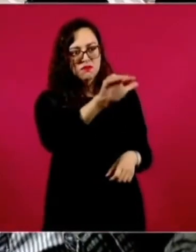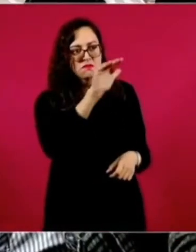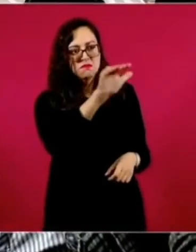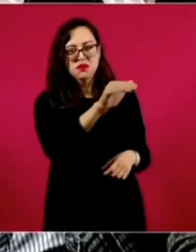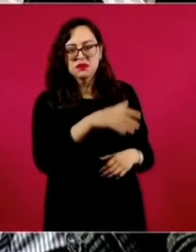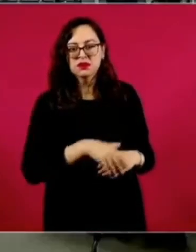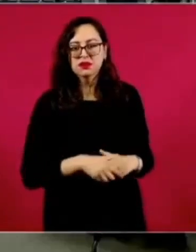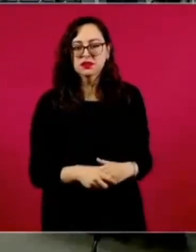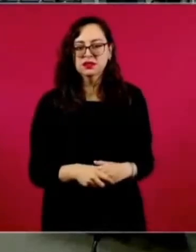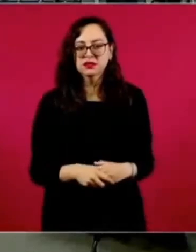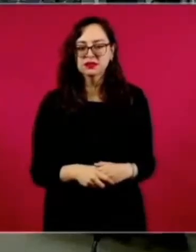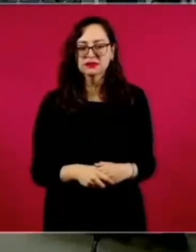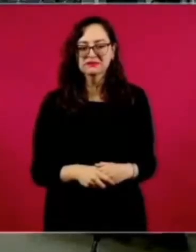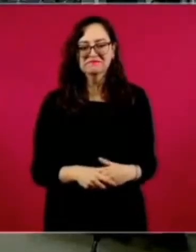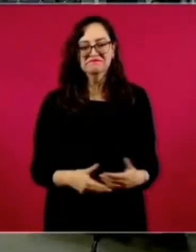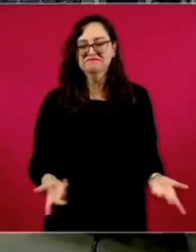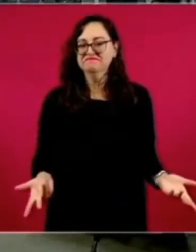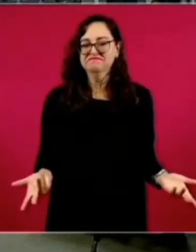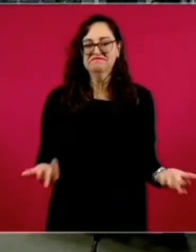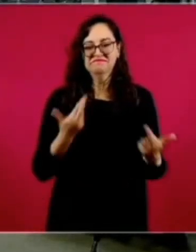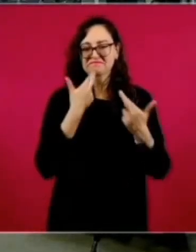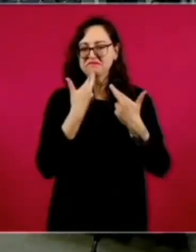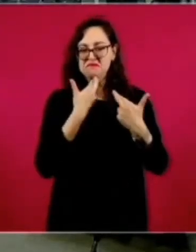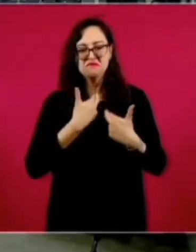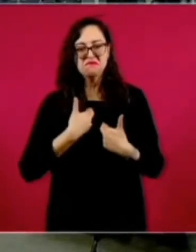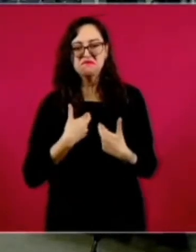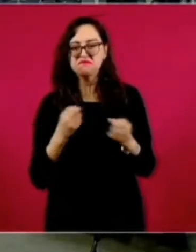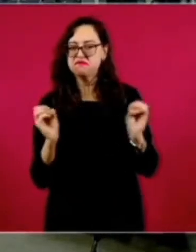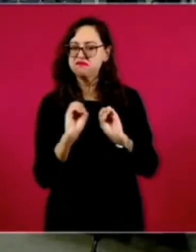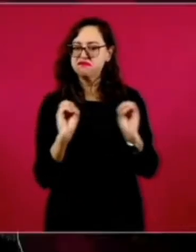y no me ha contestado.